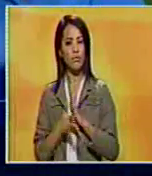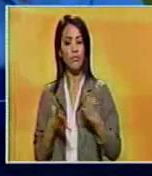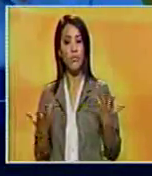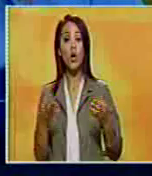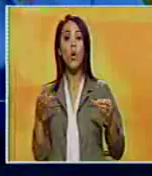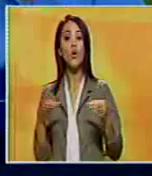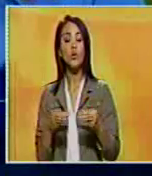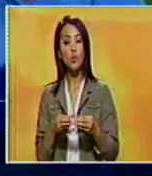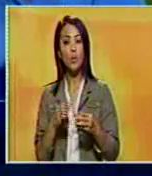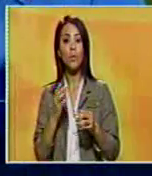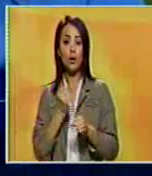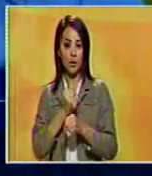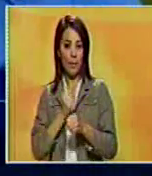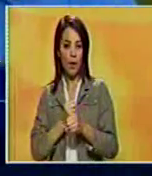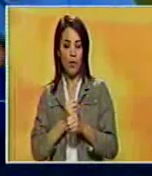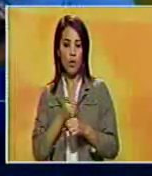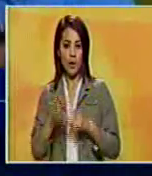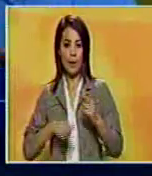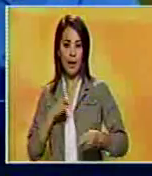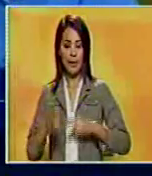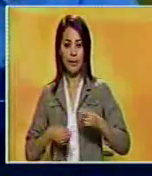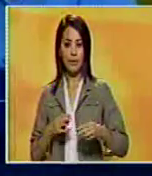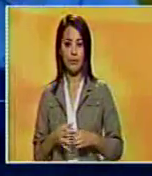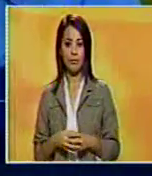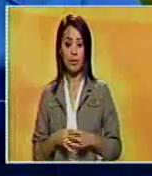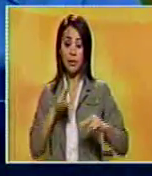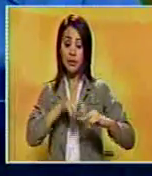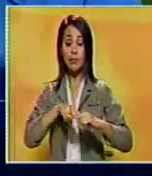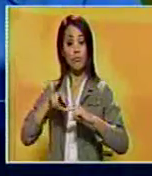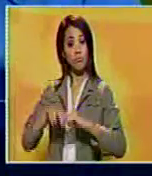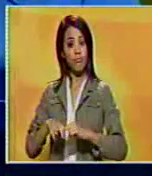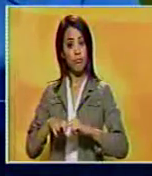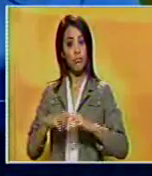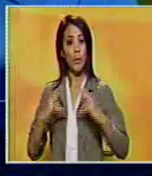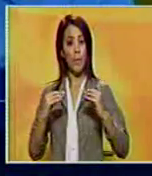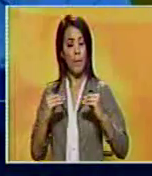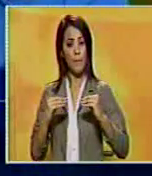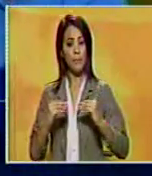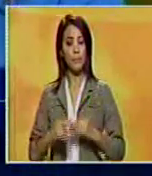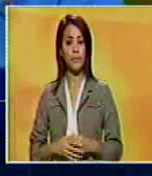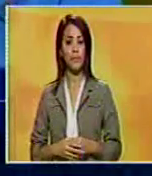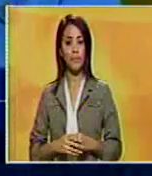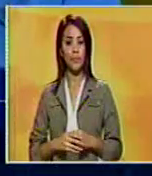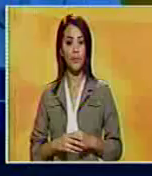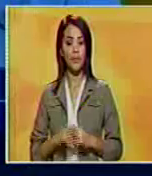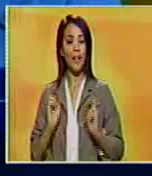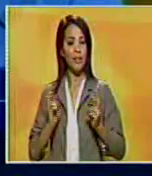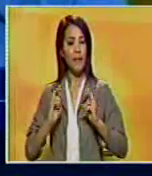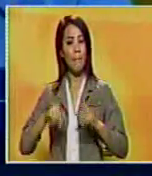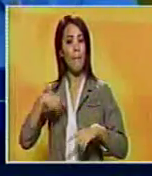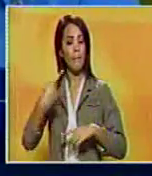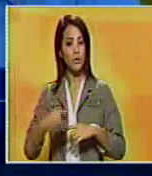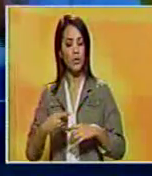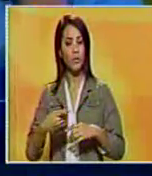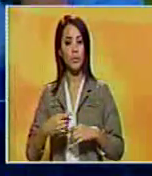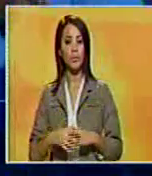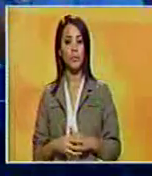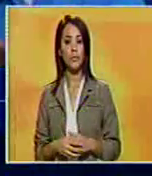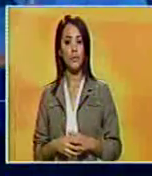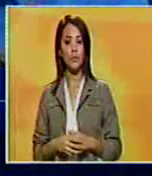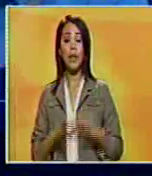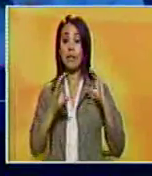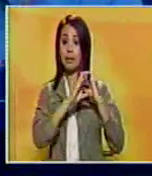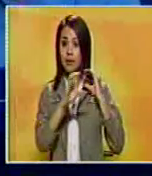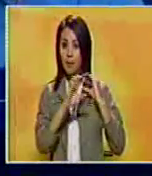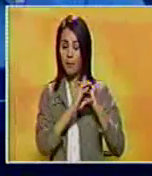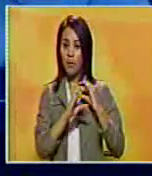equipo del Metro de Caracas sentarnos y eso va a ser el tema de la próxima reunión del Estado Mayor de Caracas, el tema del